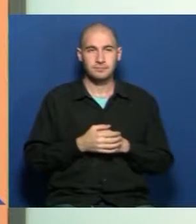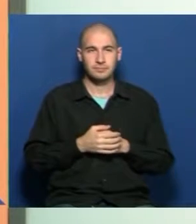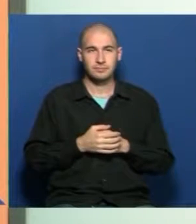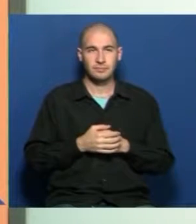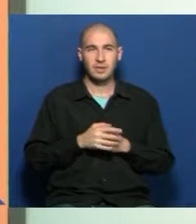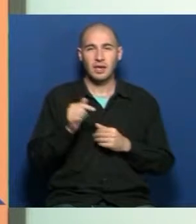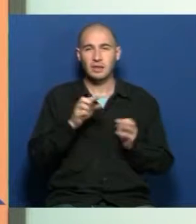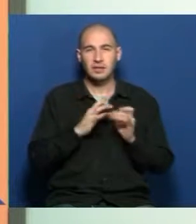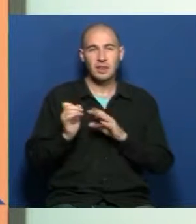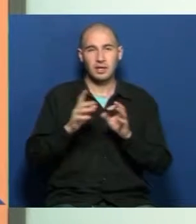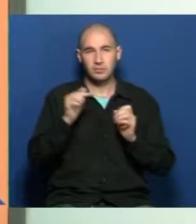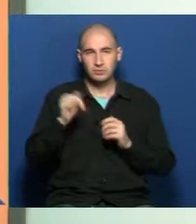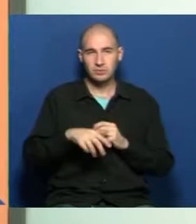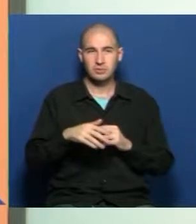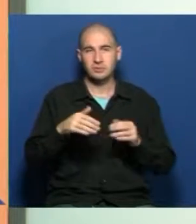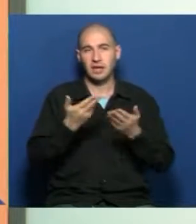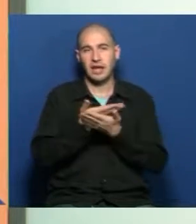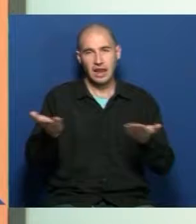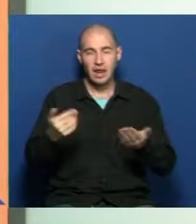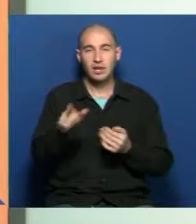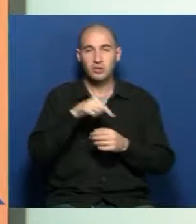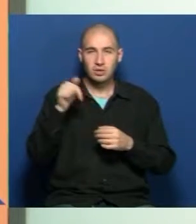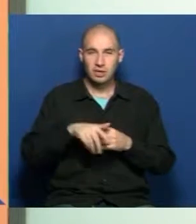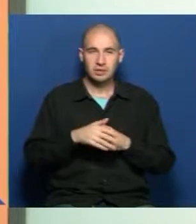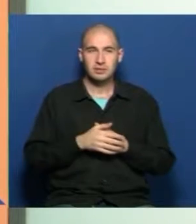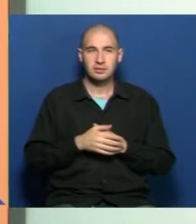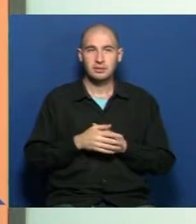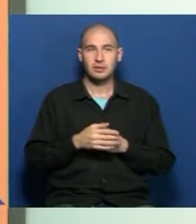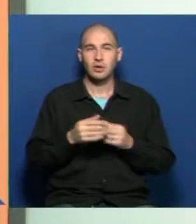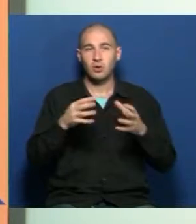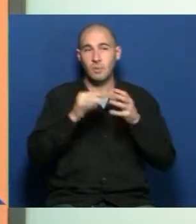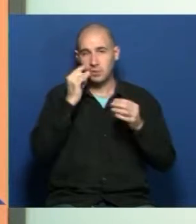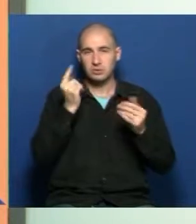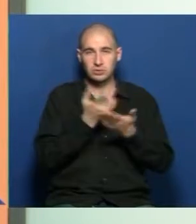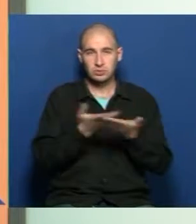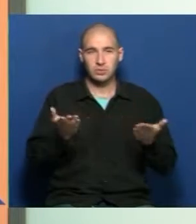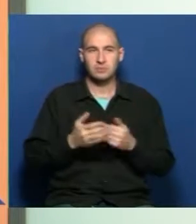dicho que es una discusión que es transversal, que la tenemos que dar entre todos los partidos.